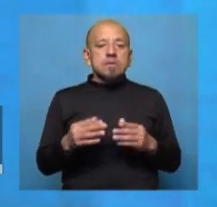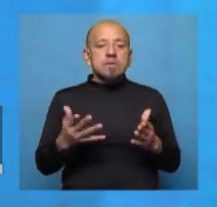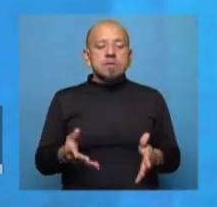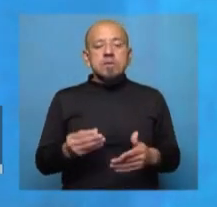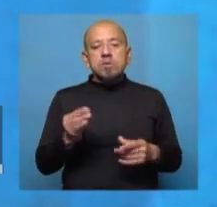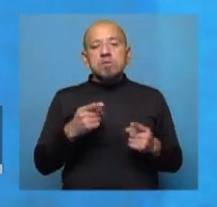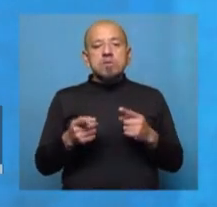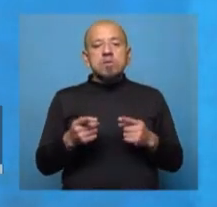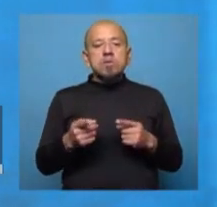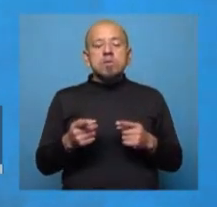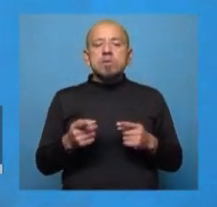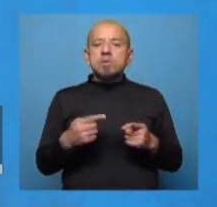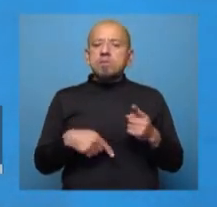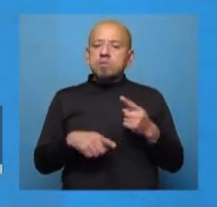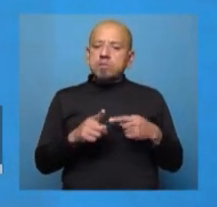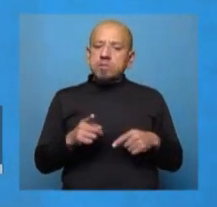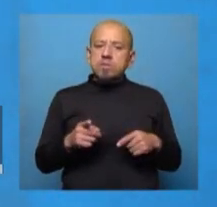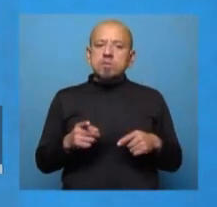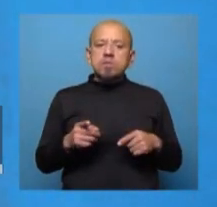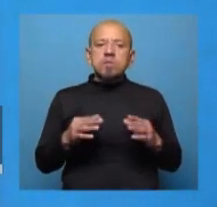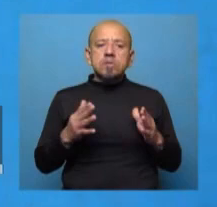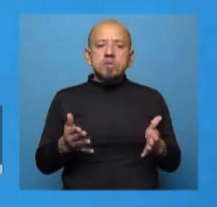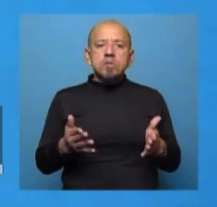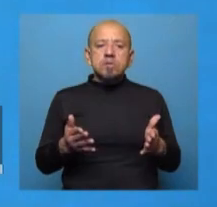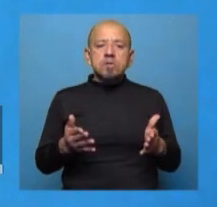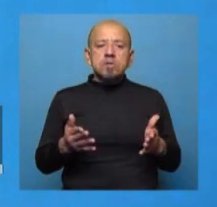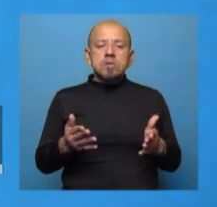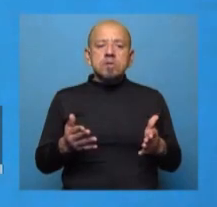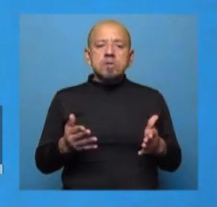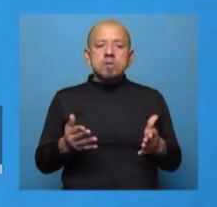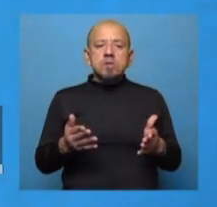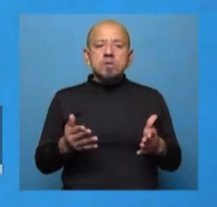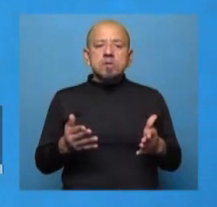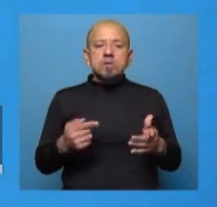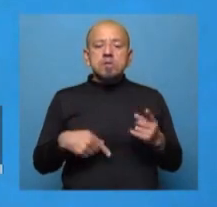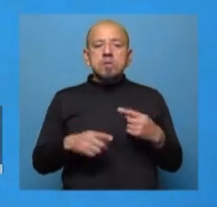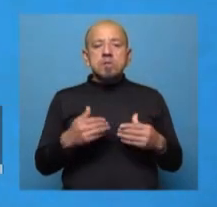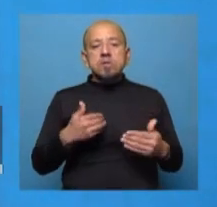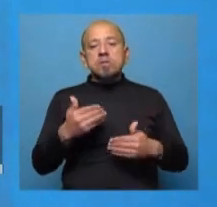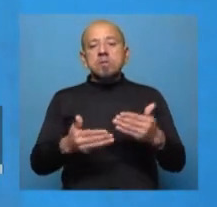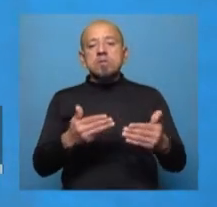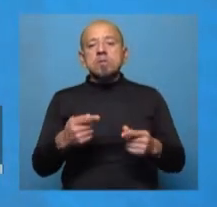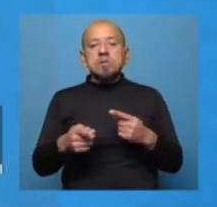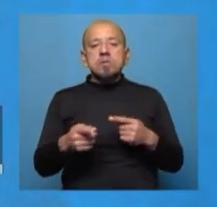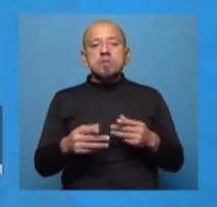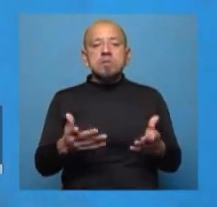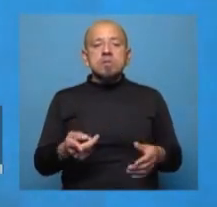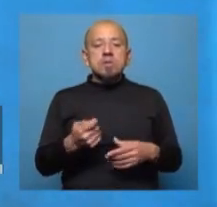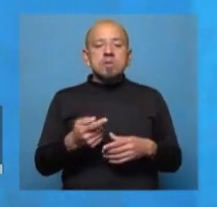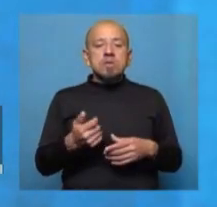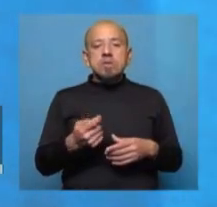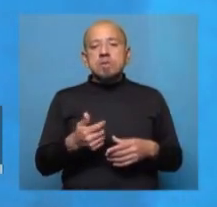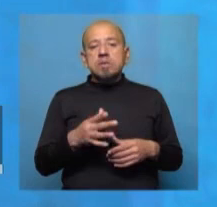de todos pero que casualmente en la en el último tramo de postulación casi que hay